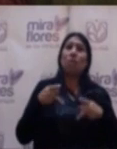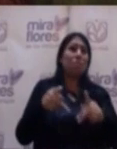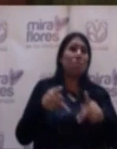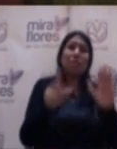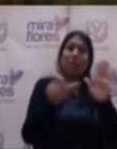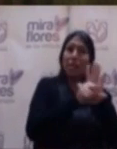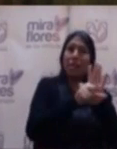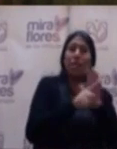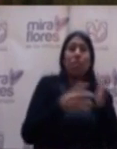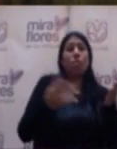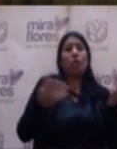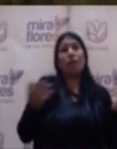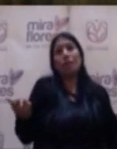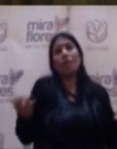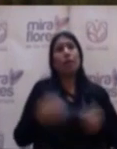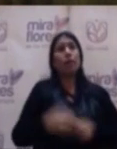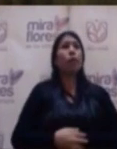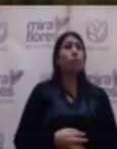manera que